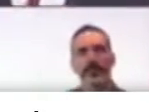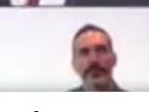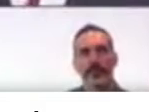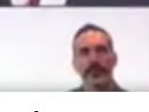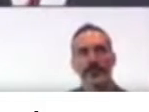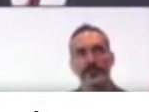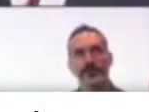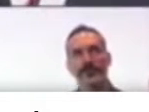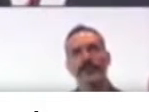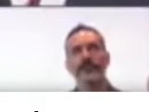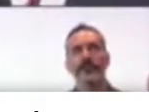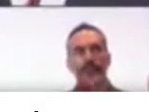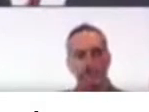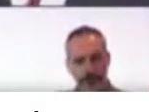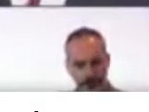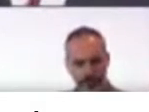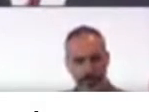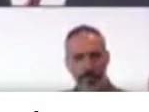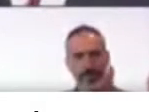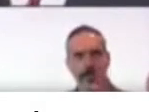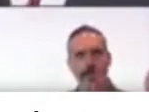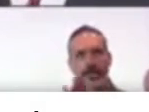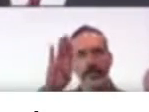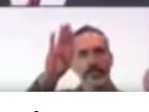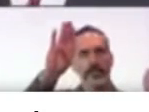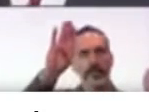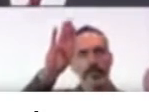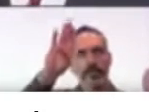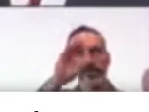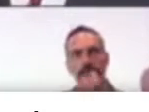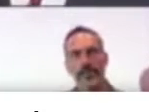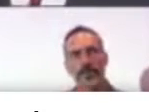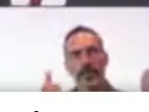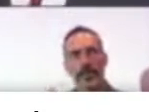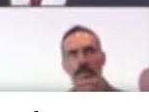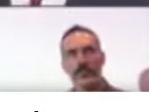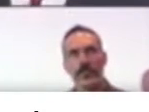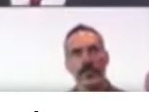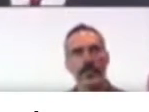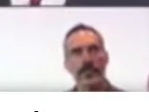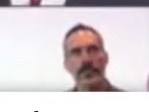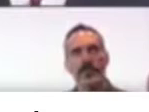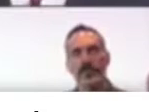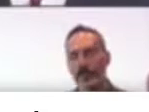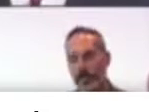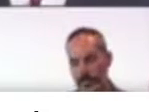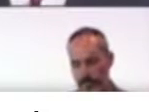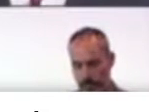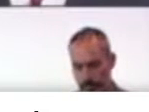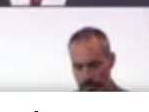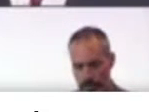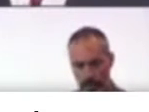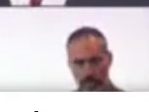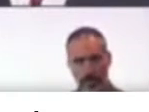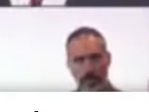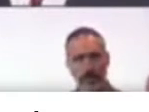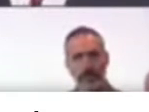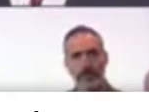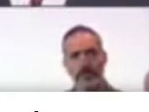Transformar el rumbo de cada municipio, de cada estado, entre otras